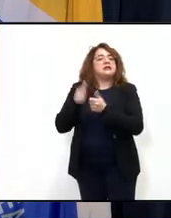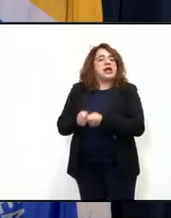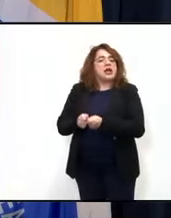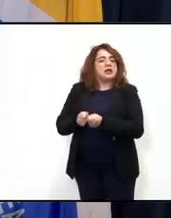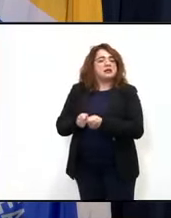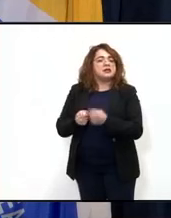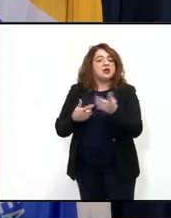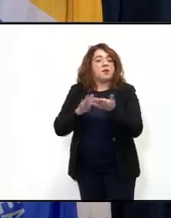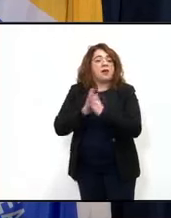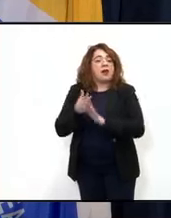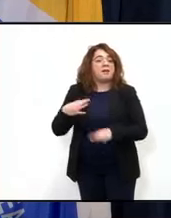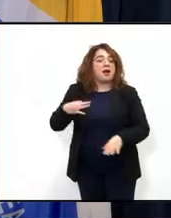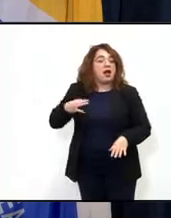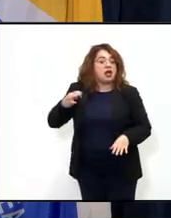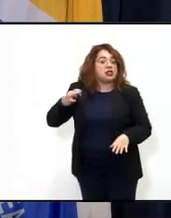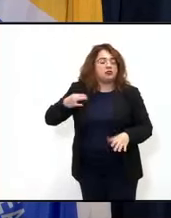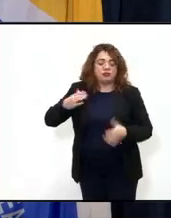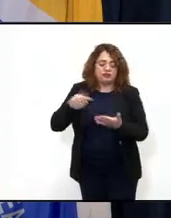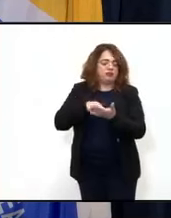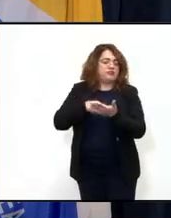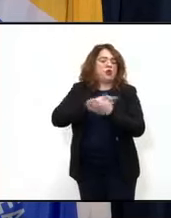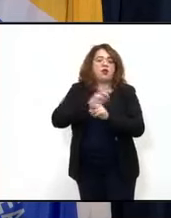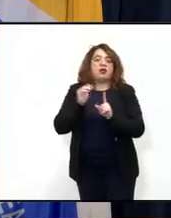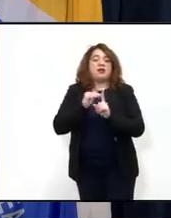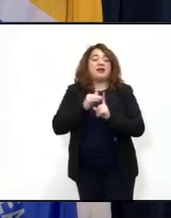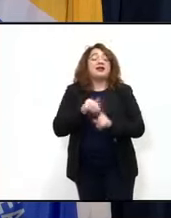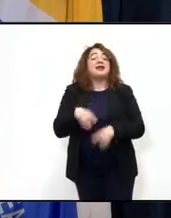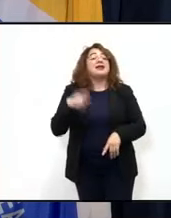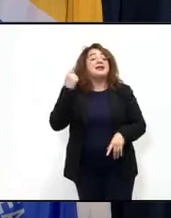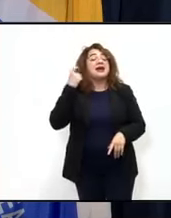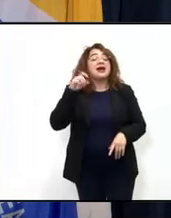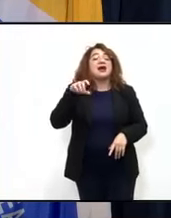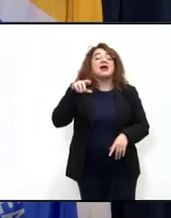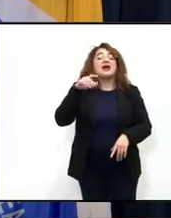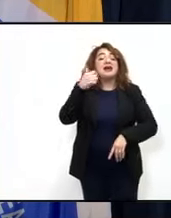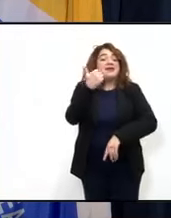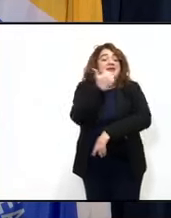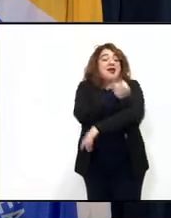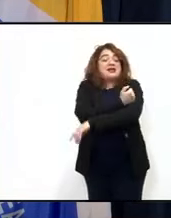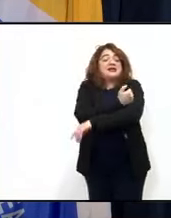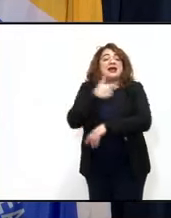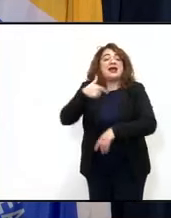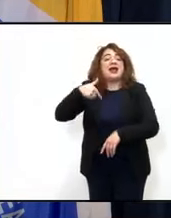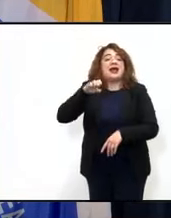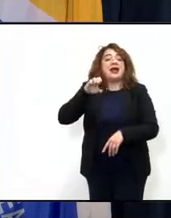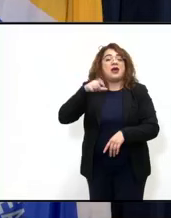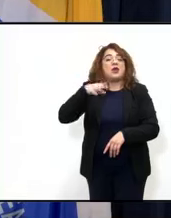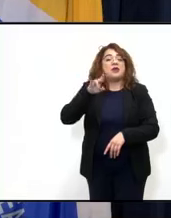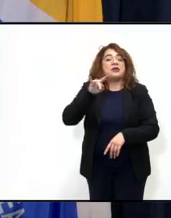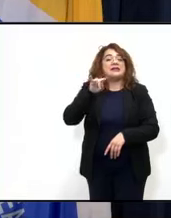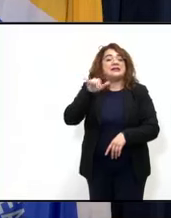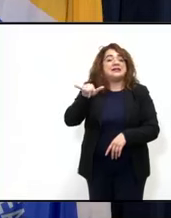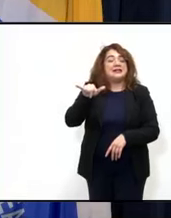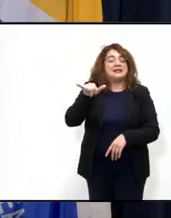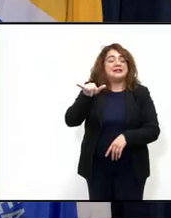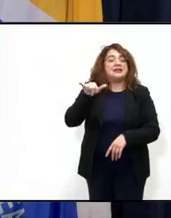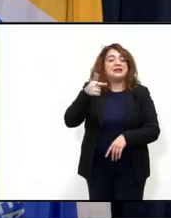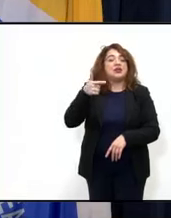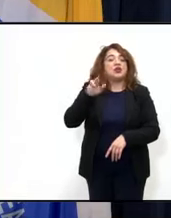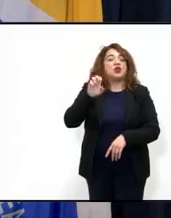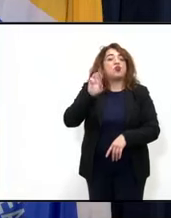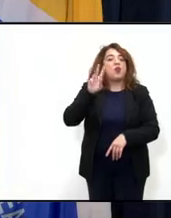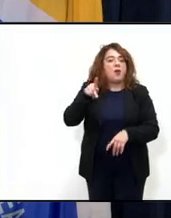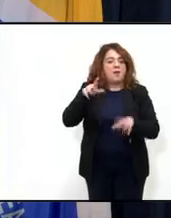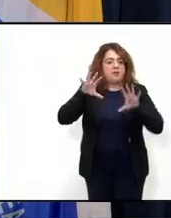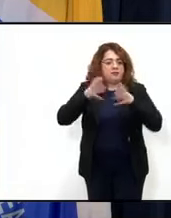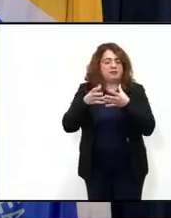vacuna. También tenemos un grupo de equidad de vacunas que se estableció hace meses y se reúne